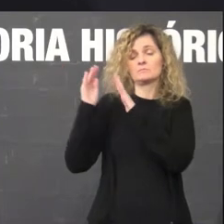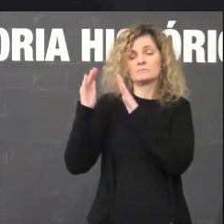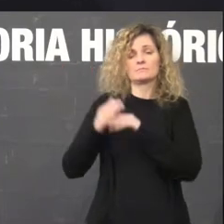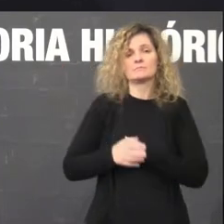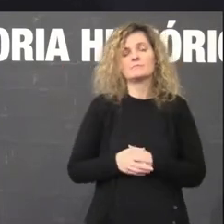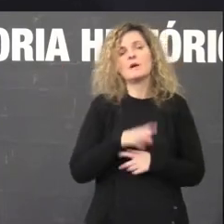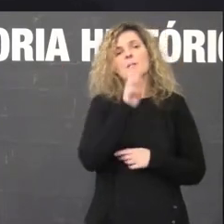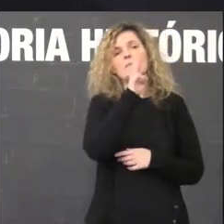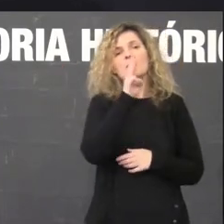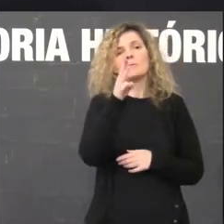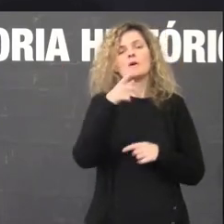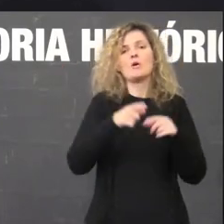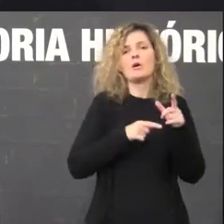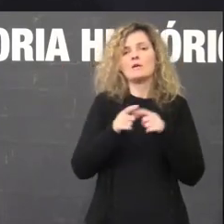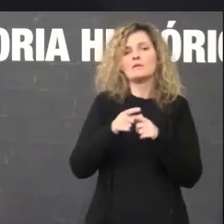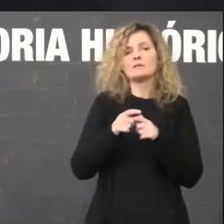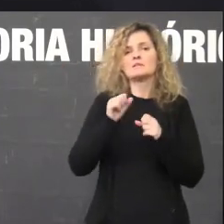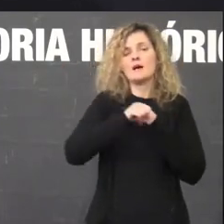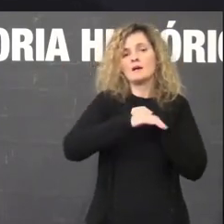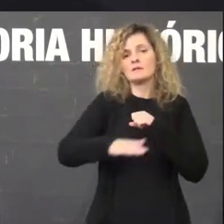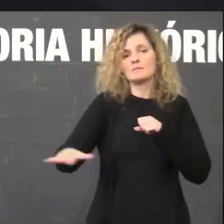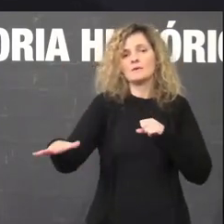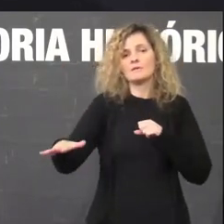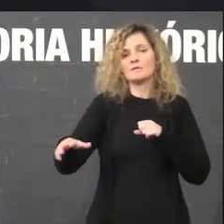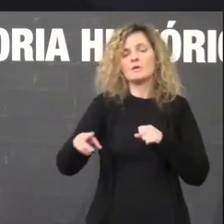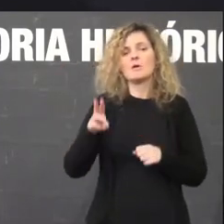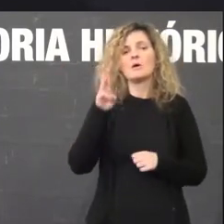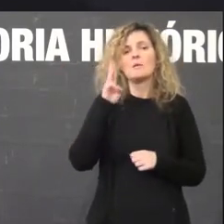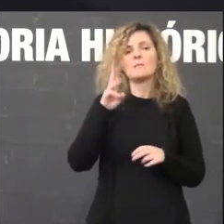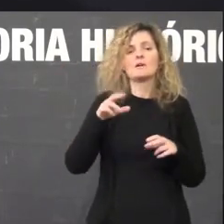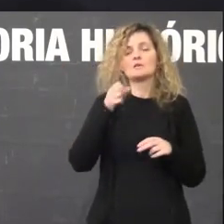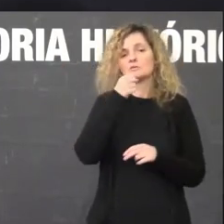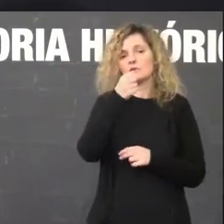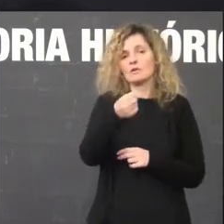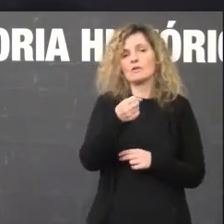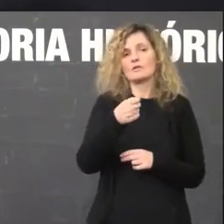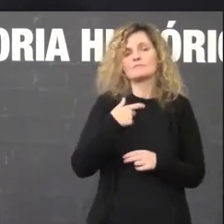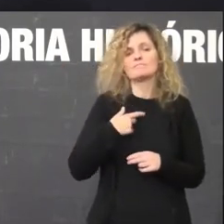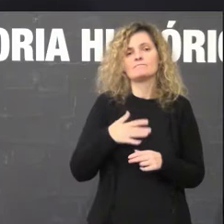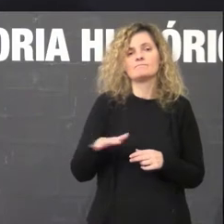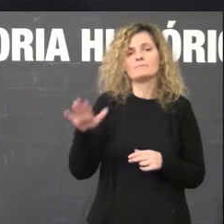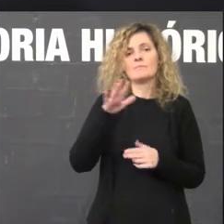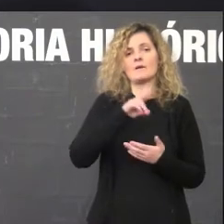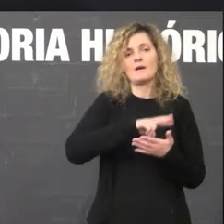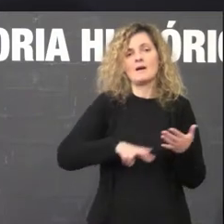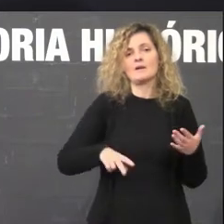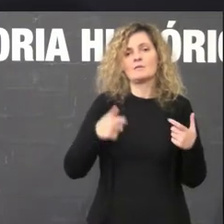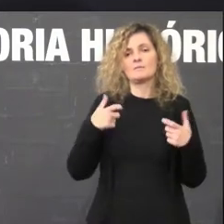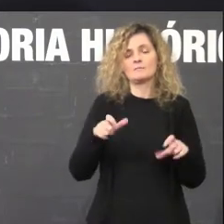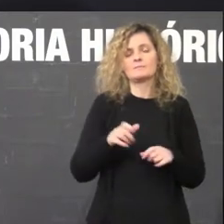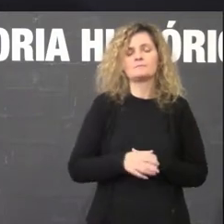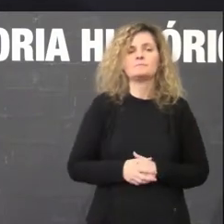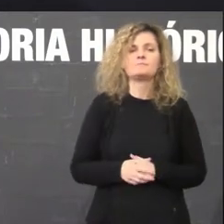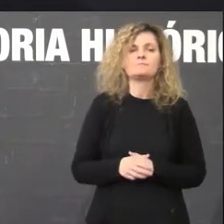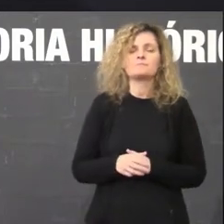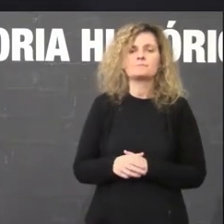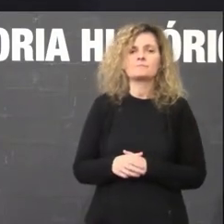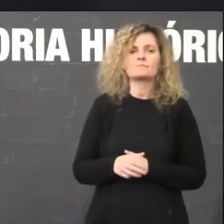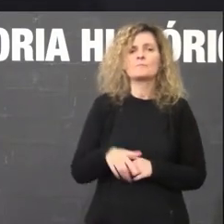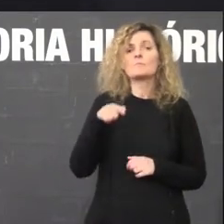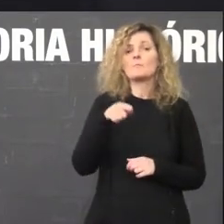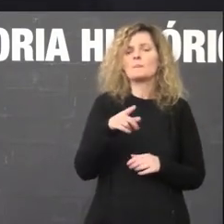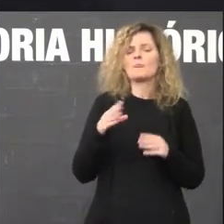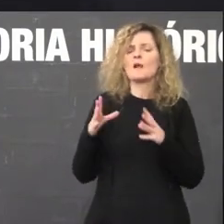O PP, o Bloque, as Mareas e o Partido Socialista dos Socialistas de Galicia, PSOE. Foi